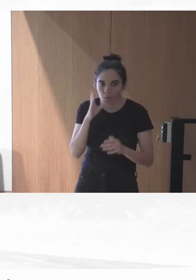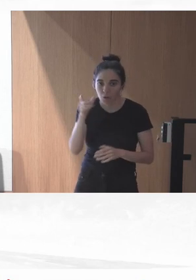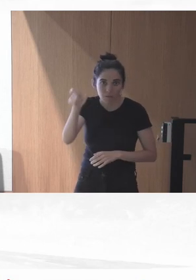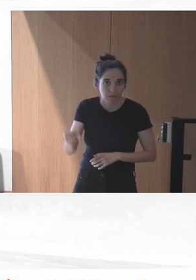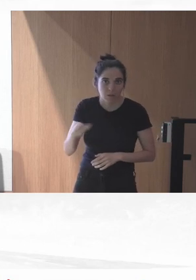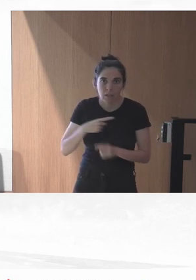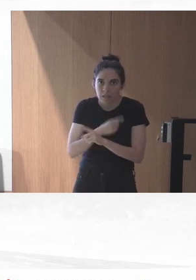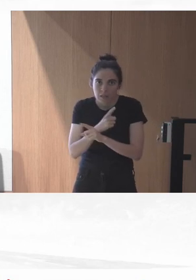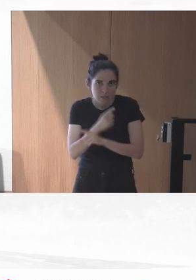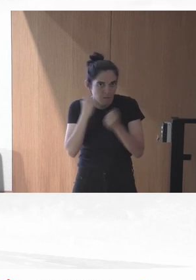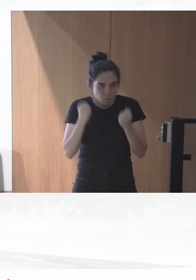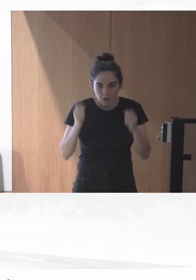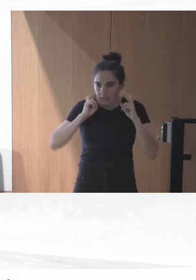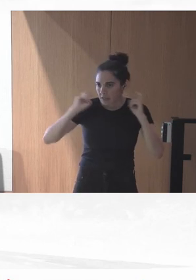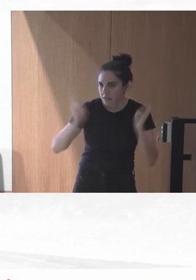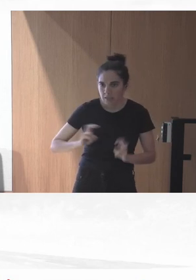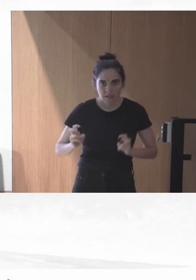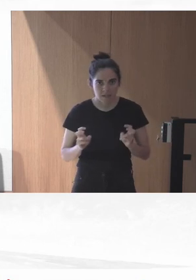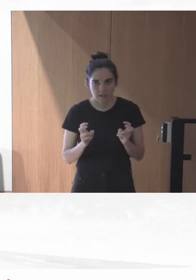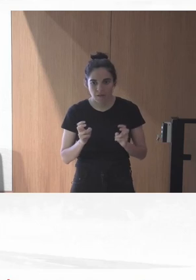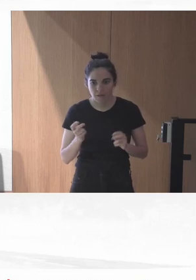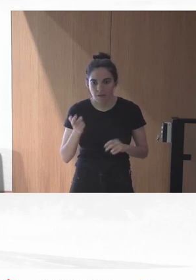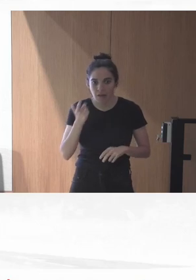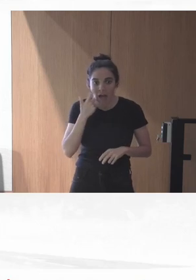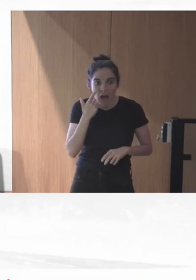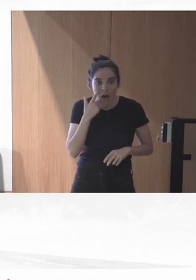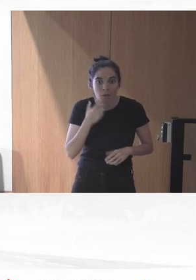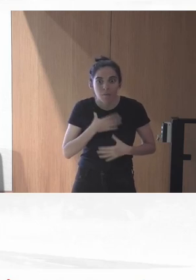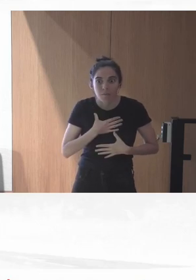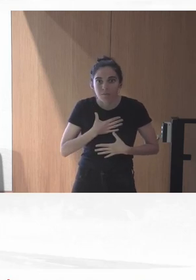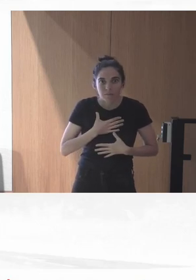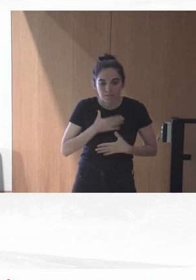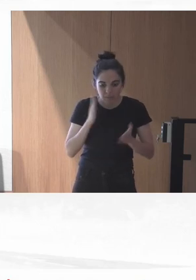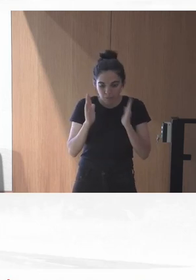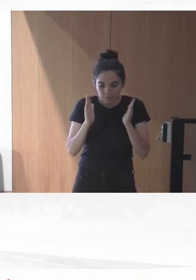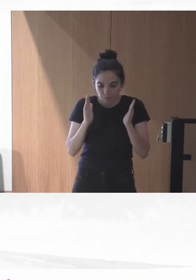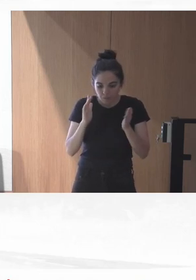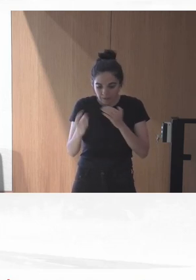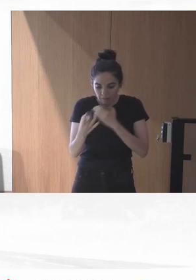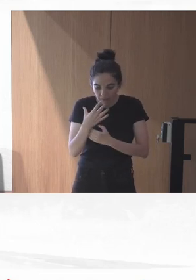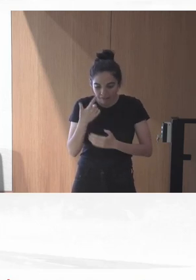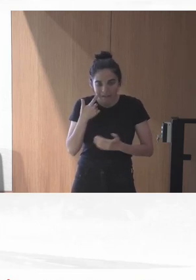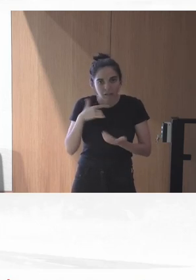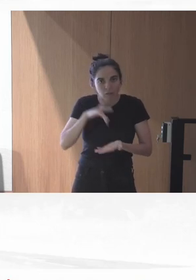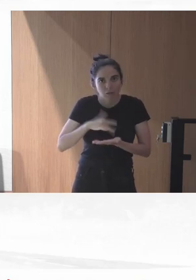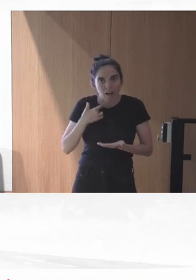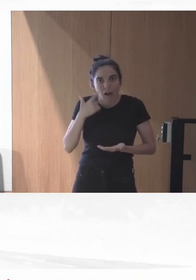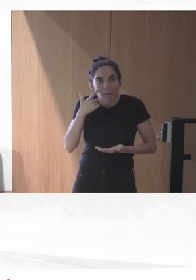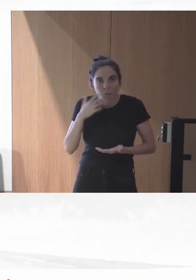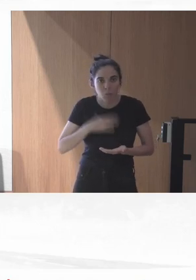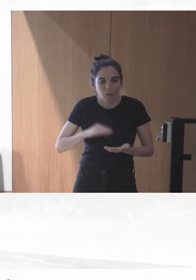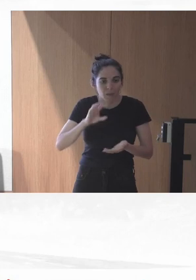estresante, de tantos nervios, enfrentándose a un momento crucial en su vida, porque de ahí